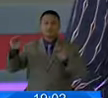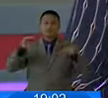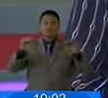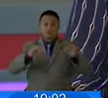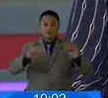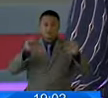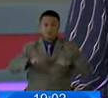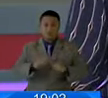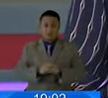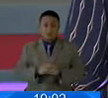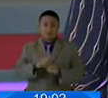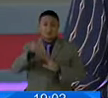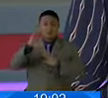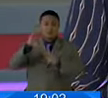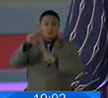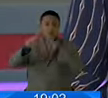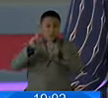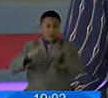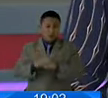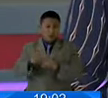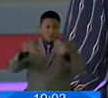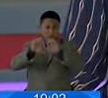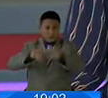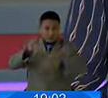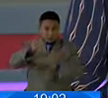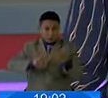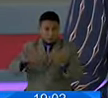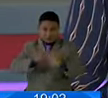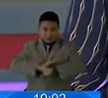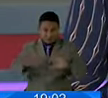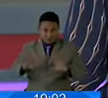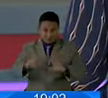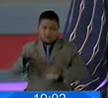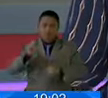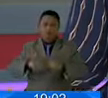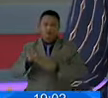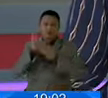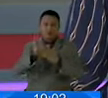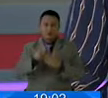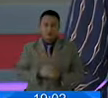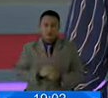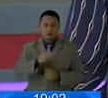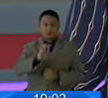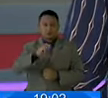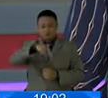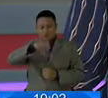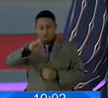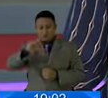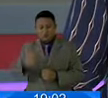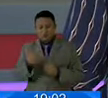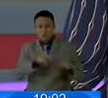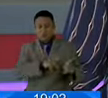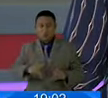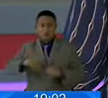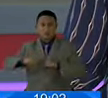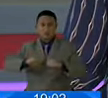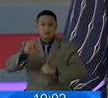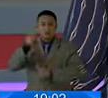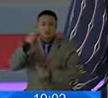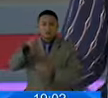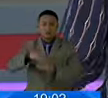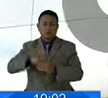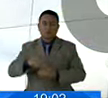publicar encuestas que empresas que no estén registradas ante el organismo electoral. El CNE alista el plan operativo para la segunda vuelta.